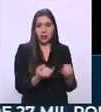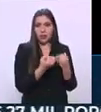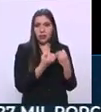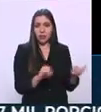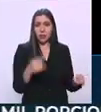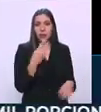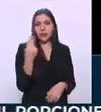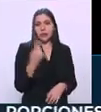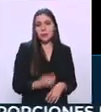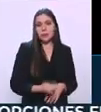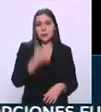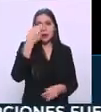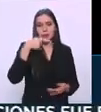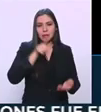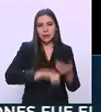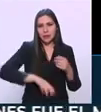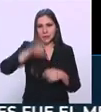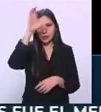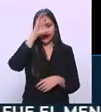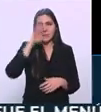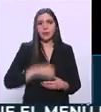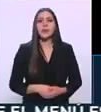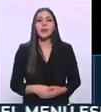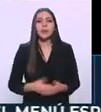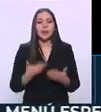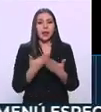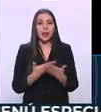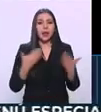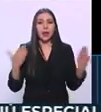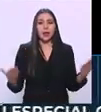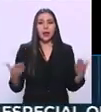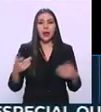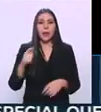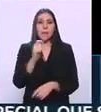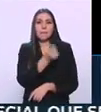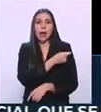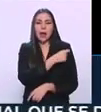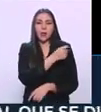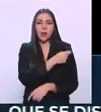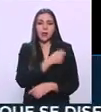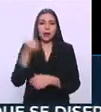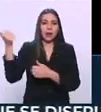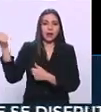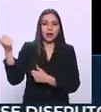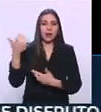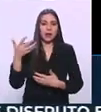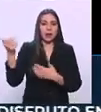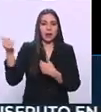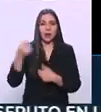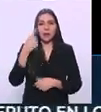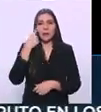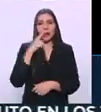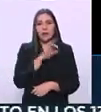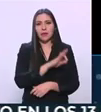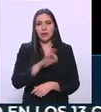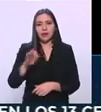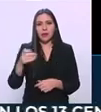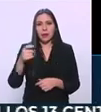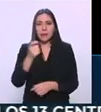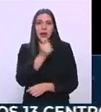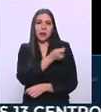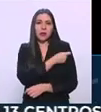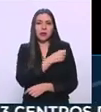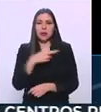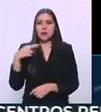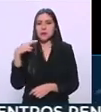Fíjate tú que las vacunas que están ahora llegando a tiempo para esta primera temporada de vacunación con